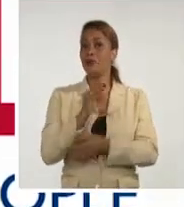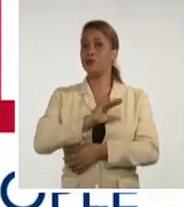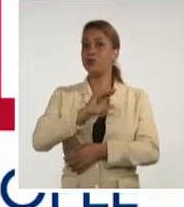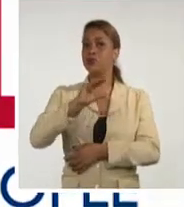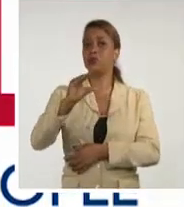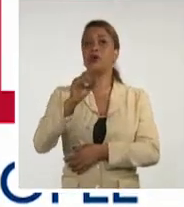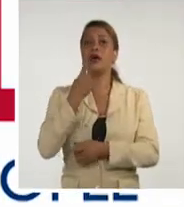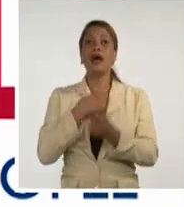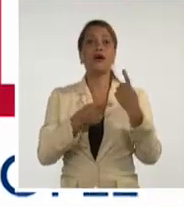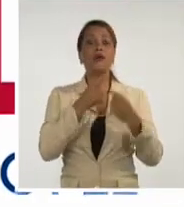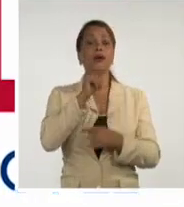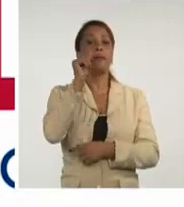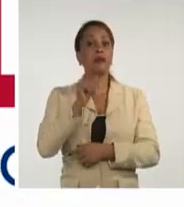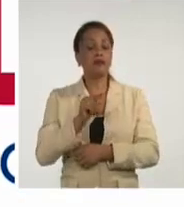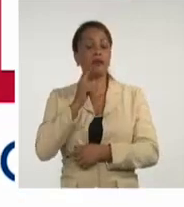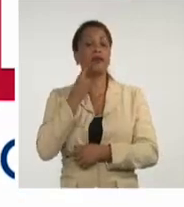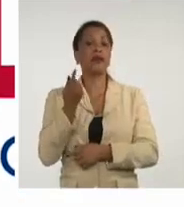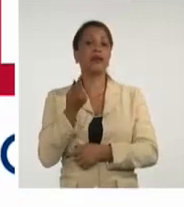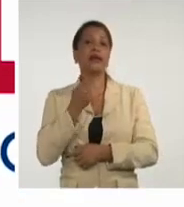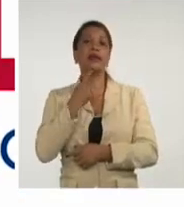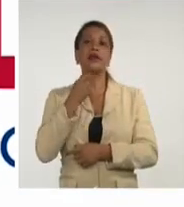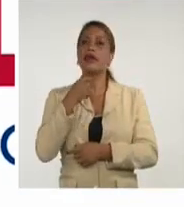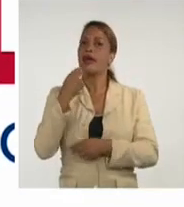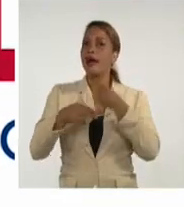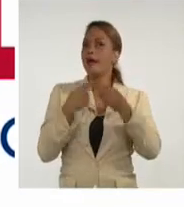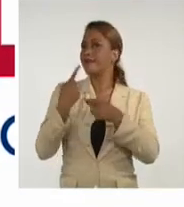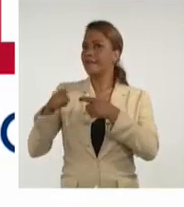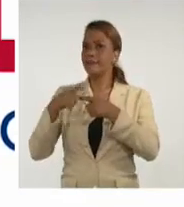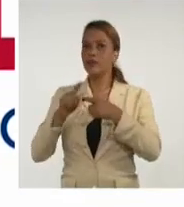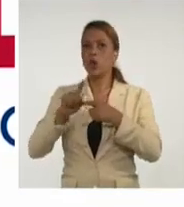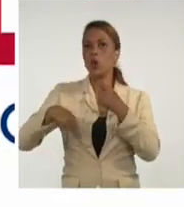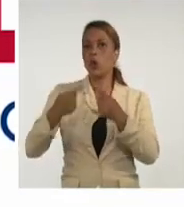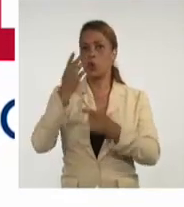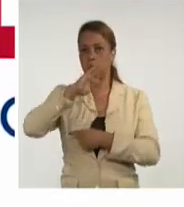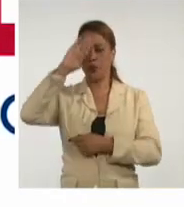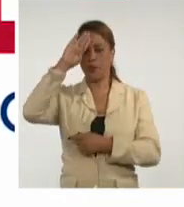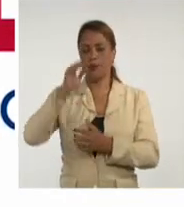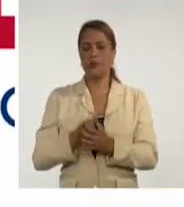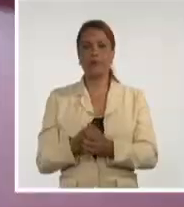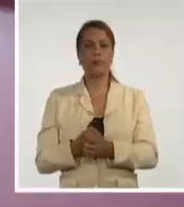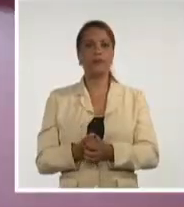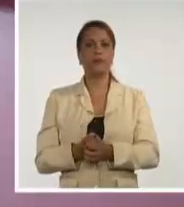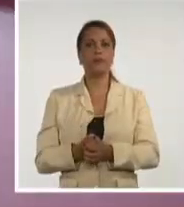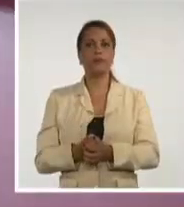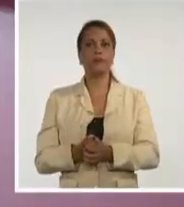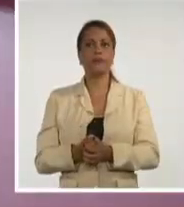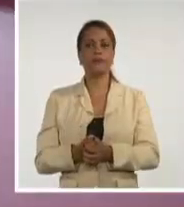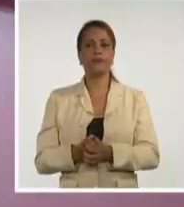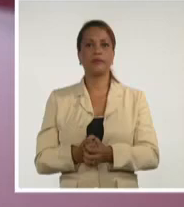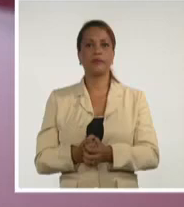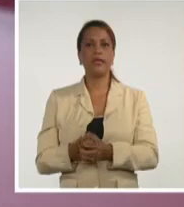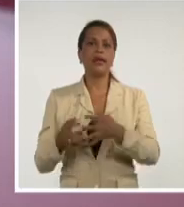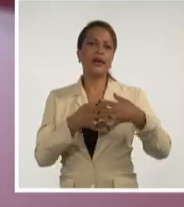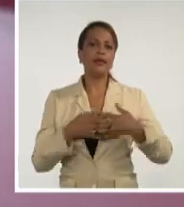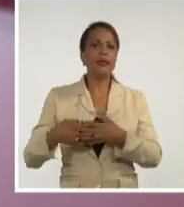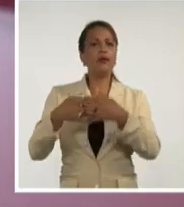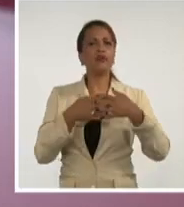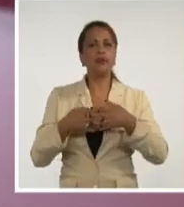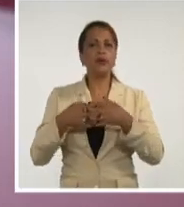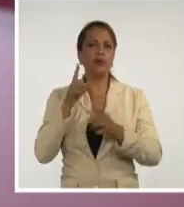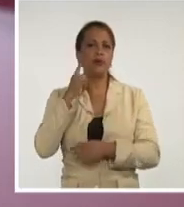aquellos con un mayor historial de hechos contra el pueblo cubano. El gobierno estadounidense se hace pasar por defensor de los cubanos,